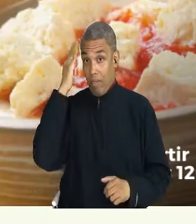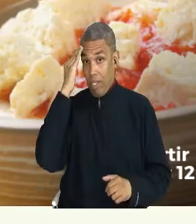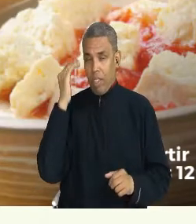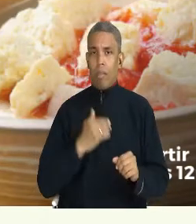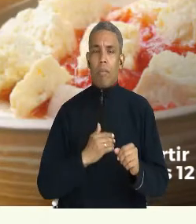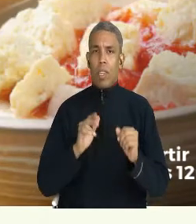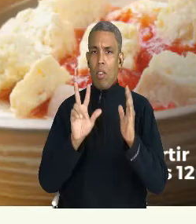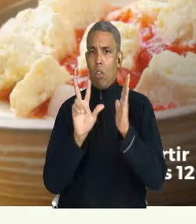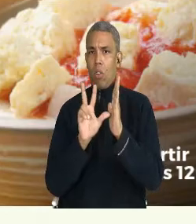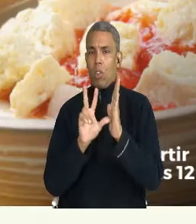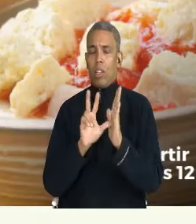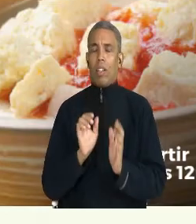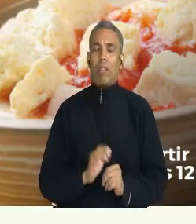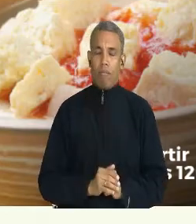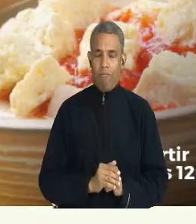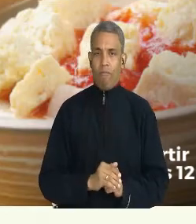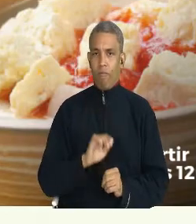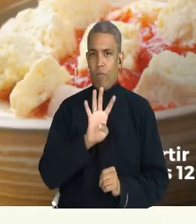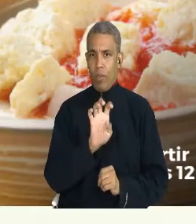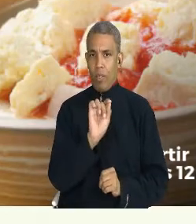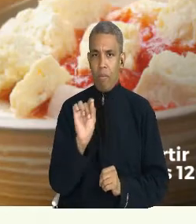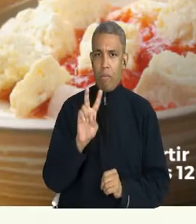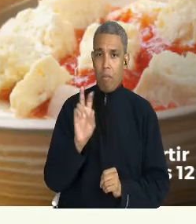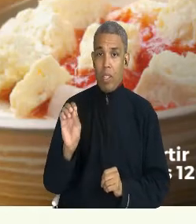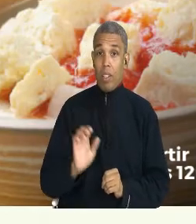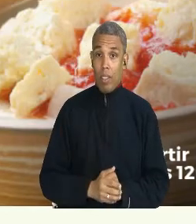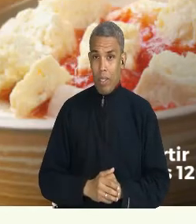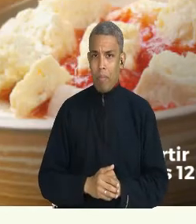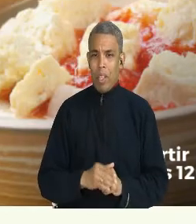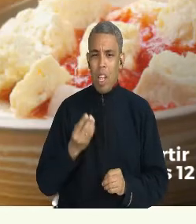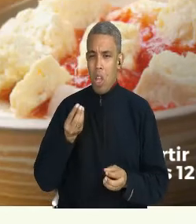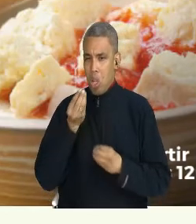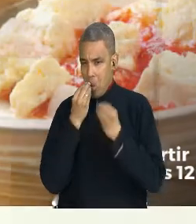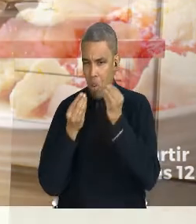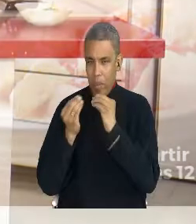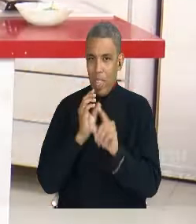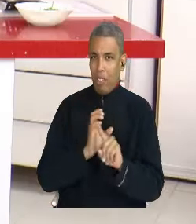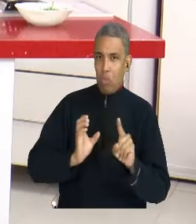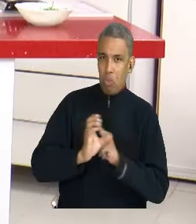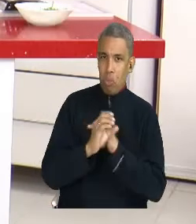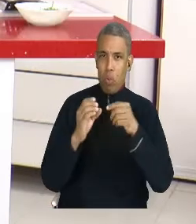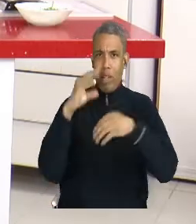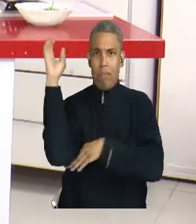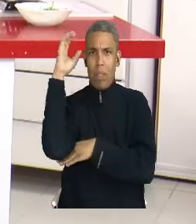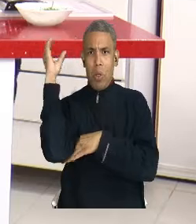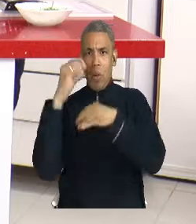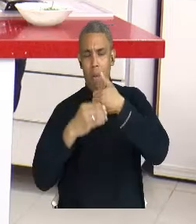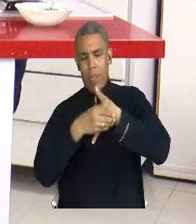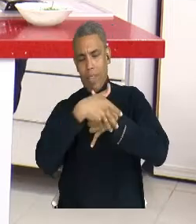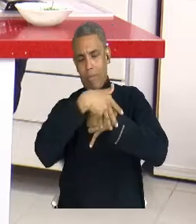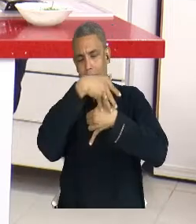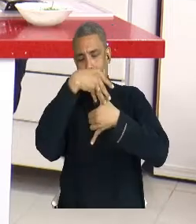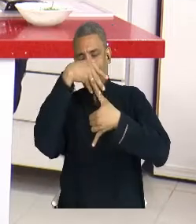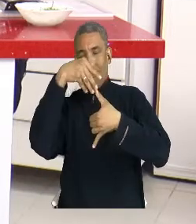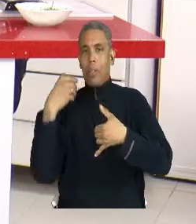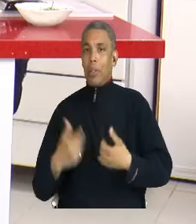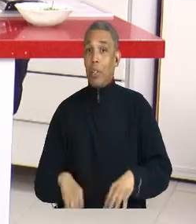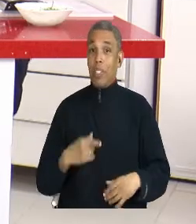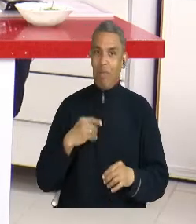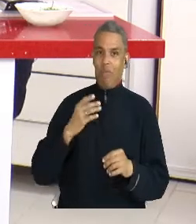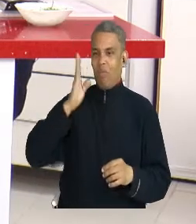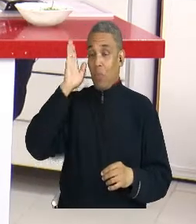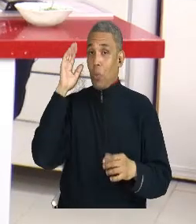Además que la comida costeña está de moda, caramba. Sí, claro, Rochi. Está a pedir de boca, dijo